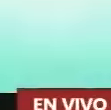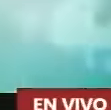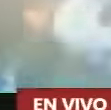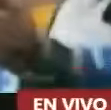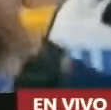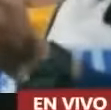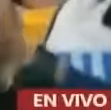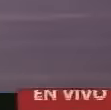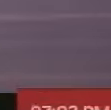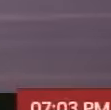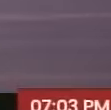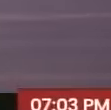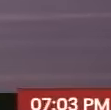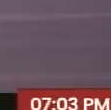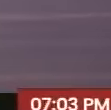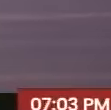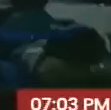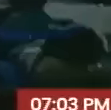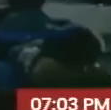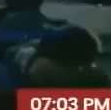Seguidamente, este lunes,